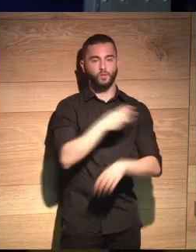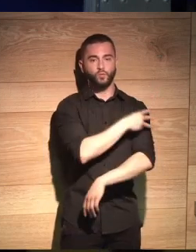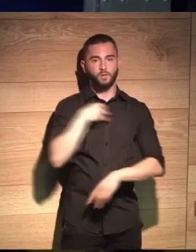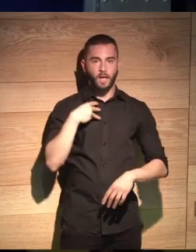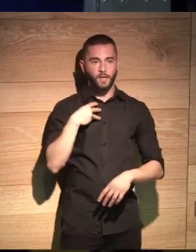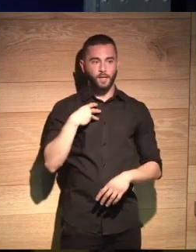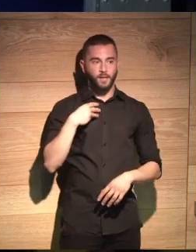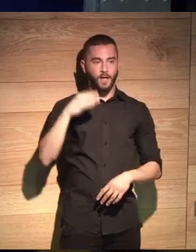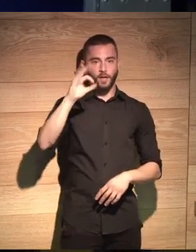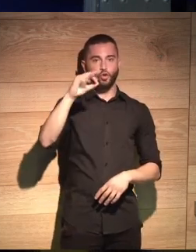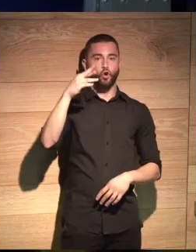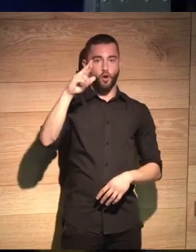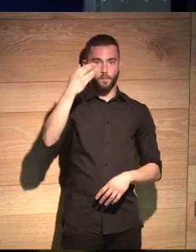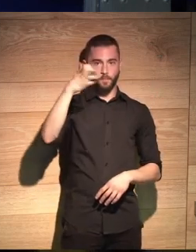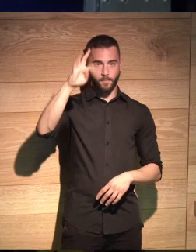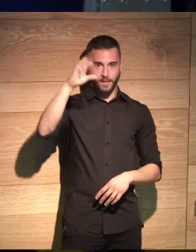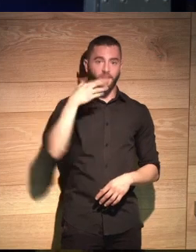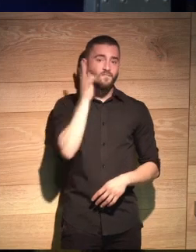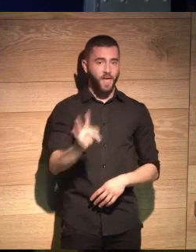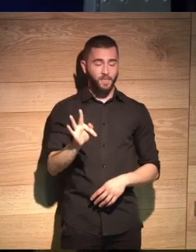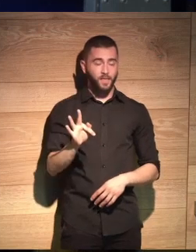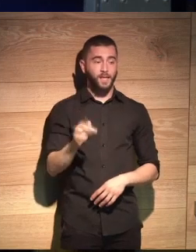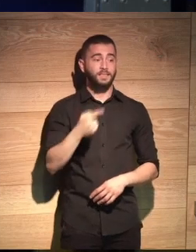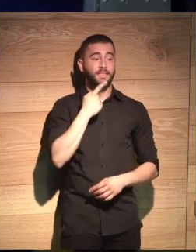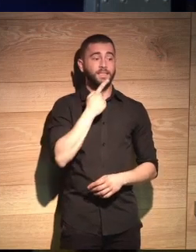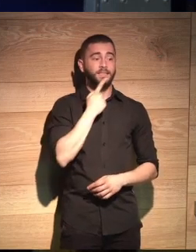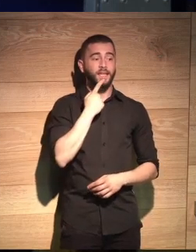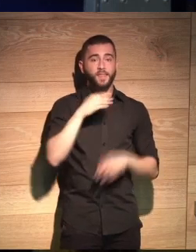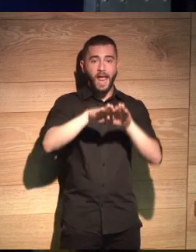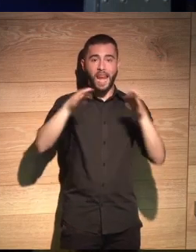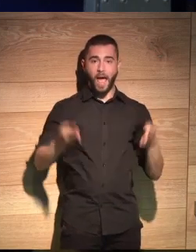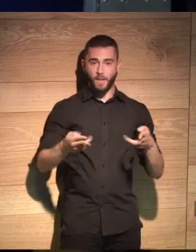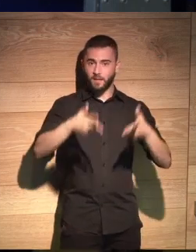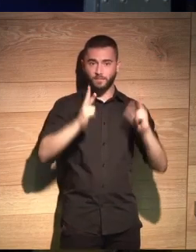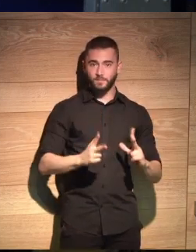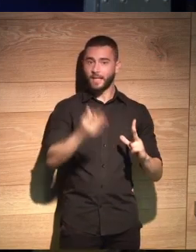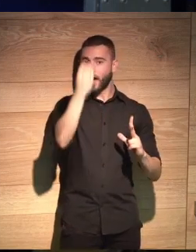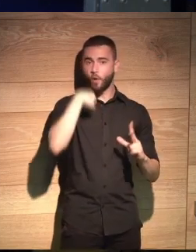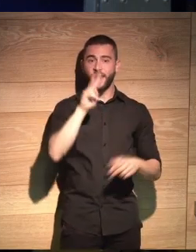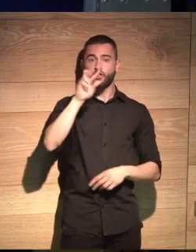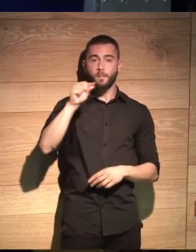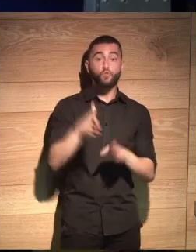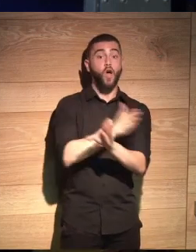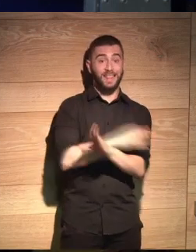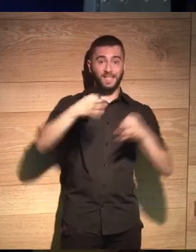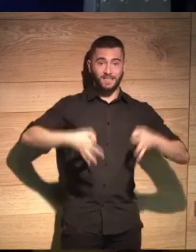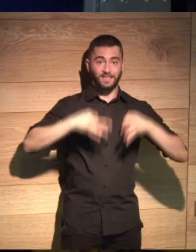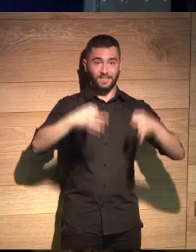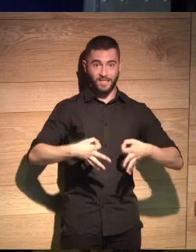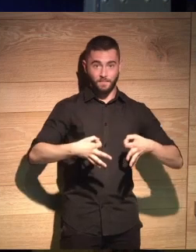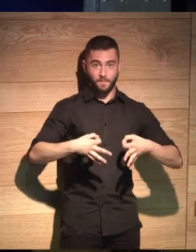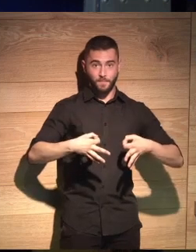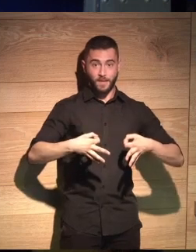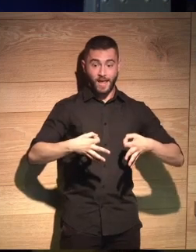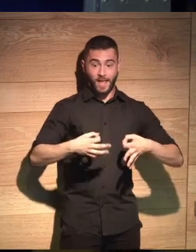corbeta francés, dice. Cada día se colocaba en la mesa a comer con 2 minutos de antelación con respecto al día anterior.